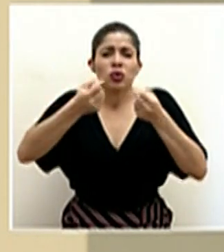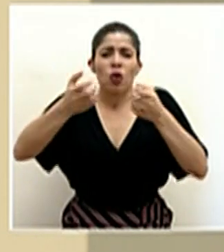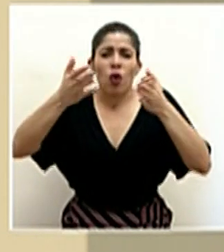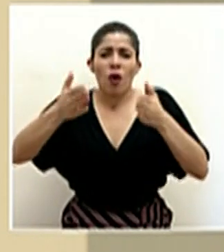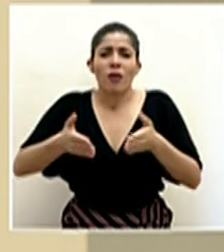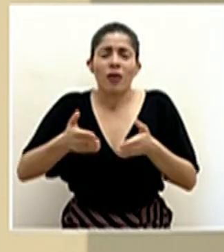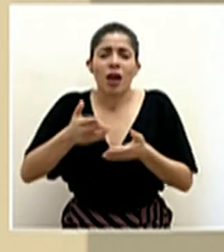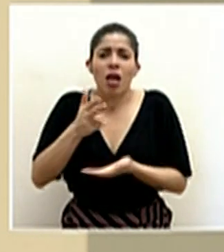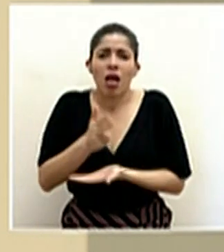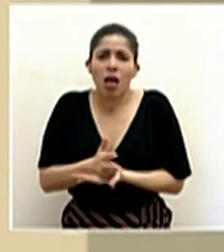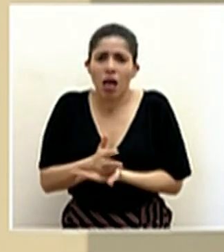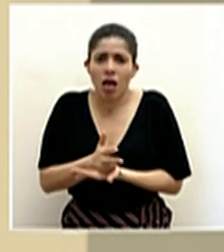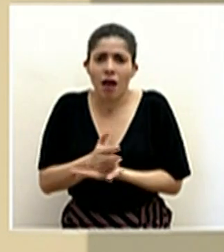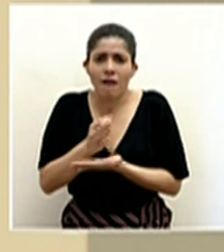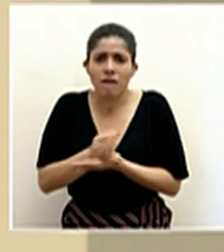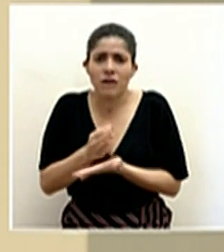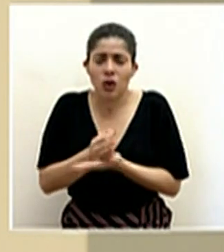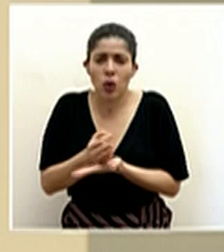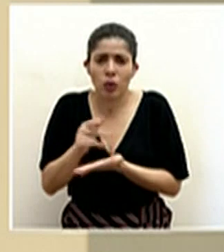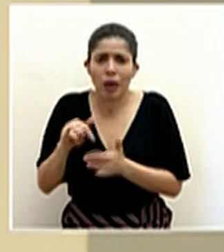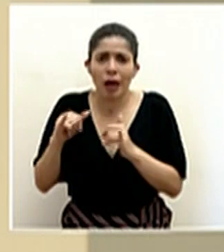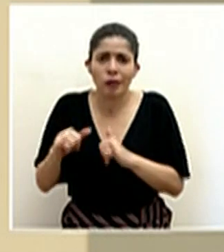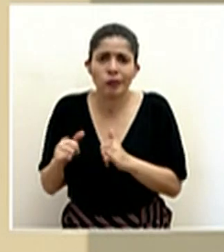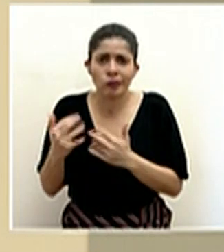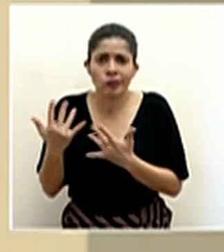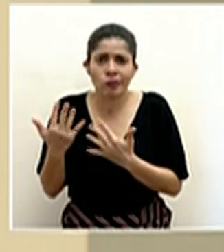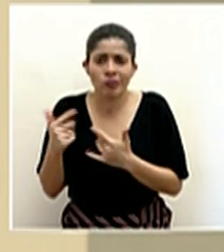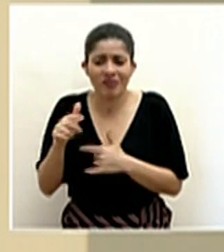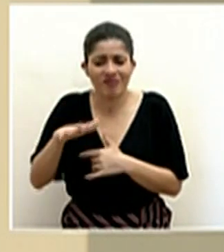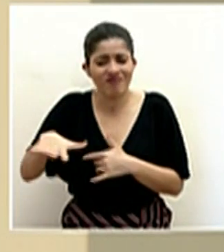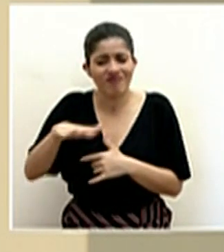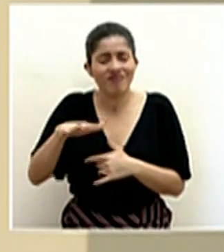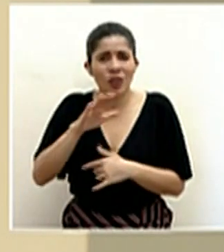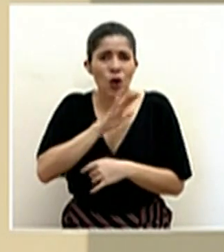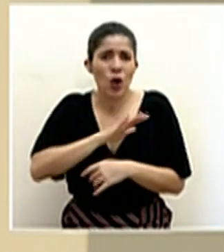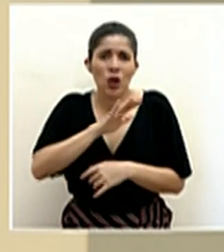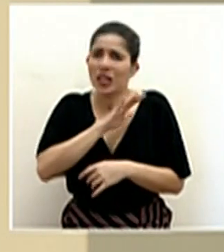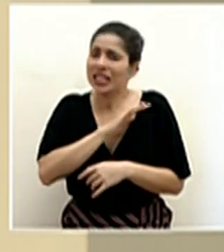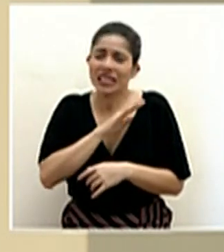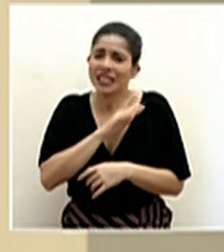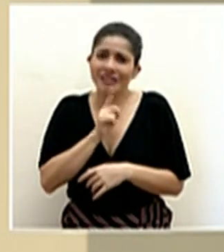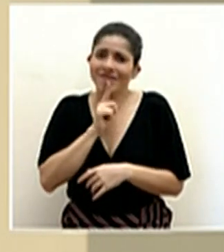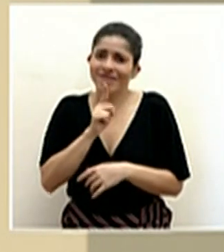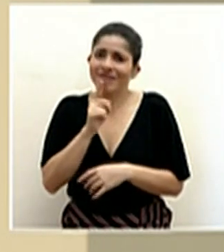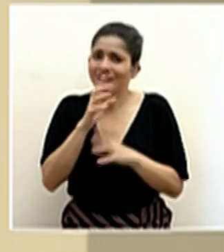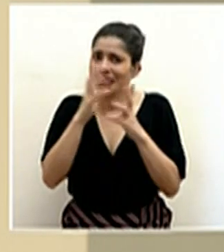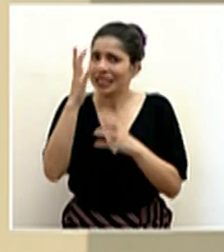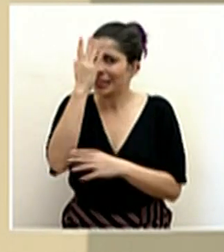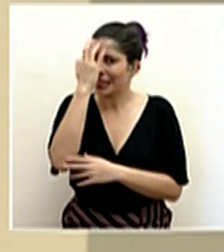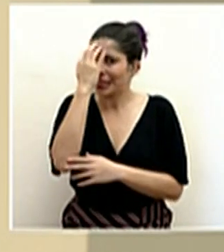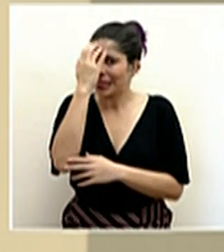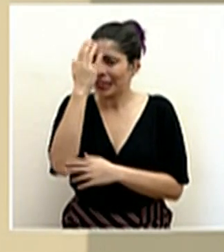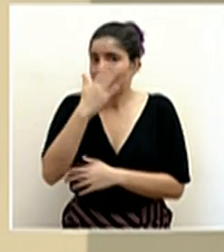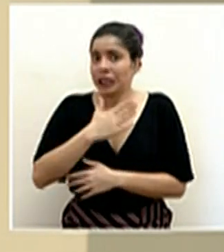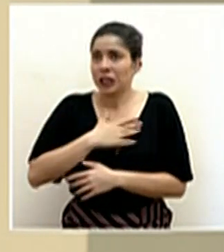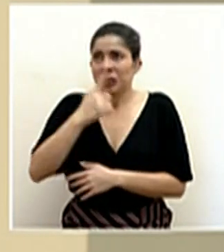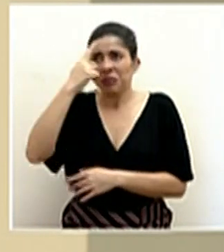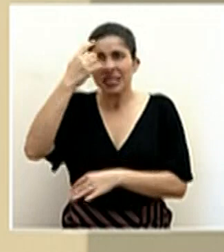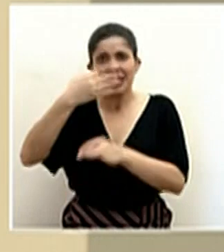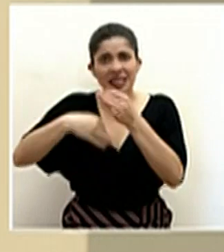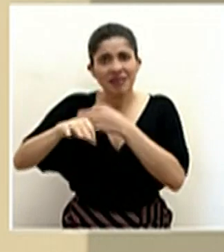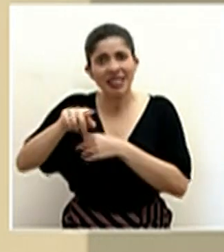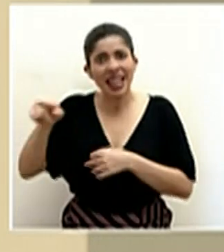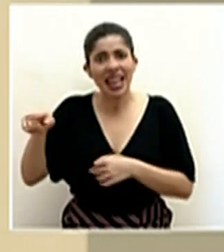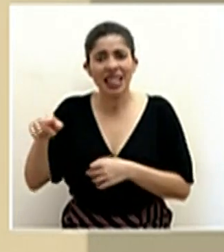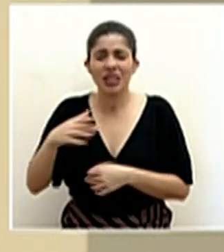parados en las zonas fronterizas con condiciones que son realmente alarmantes, y yo me pongo en el lugar de